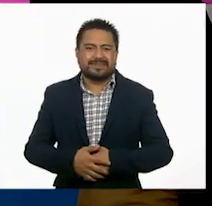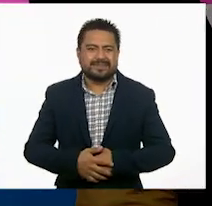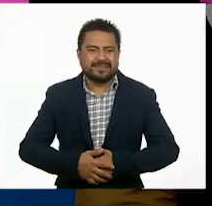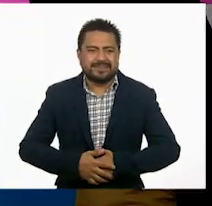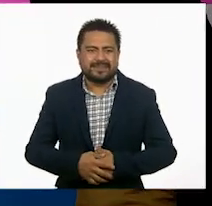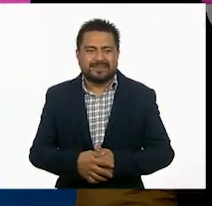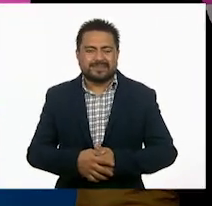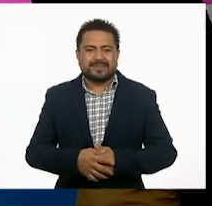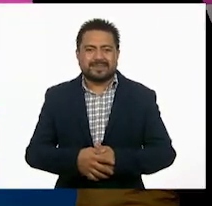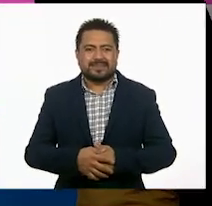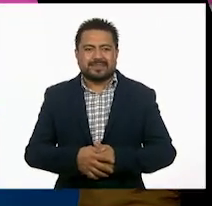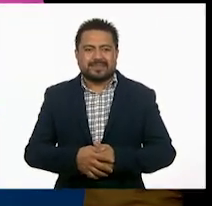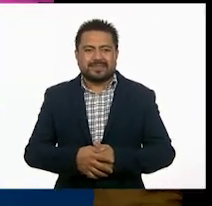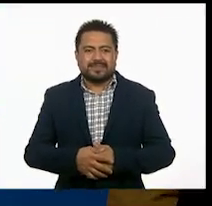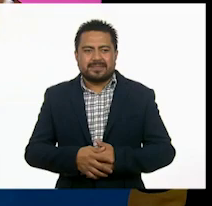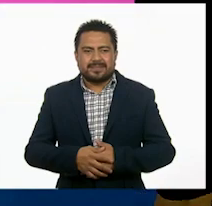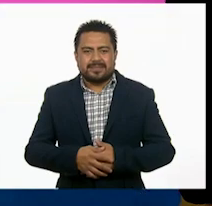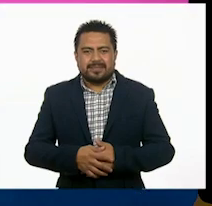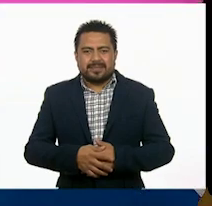Siguiente. Perfecto.